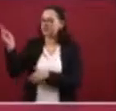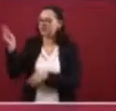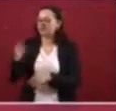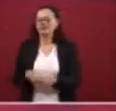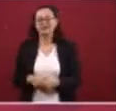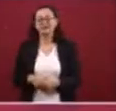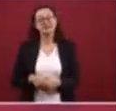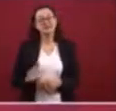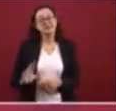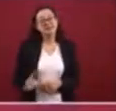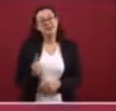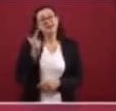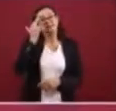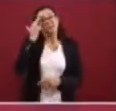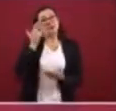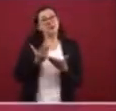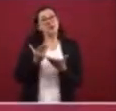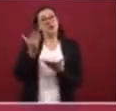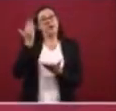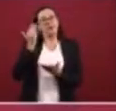estaba ahí,